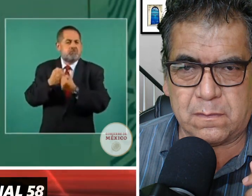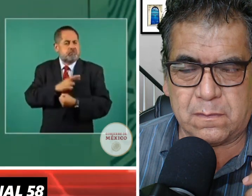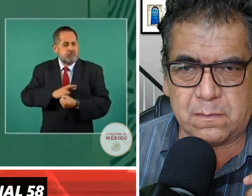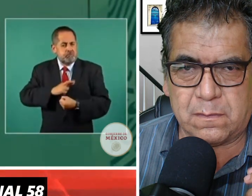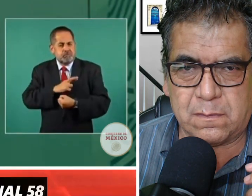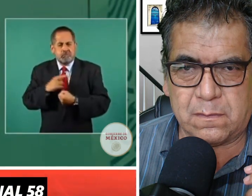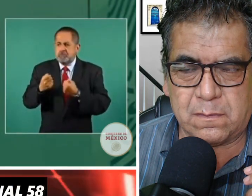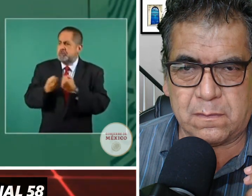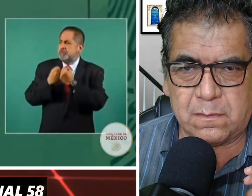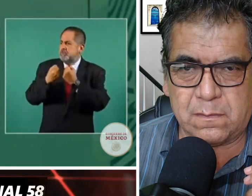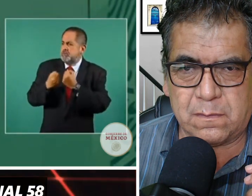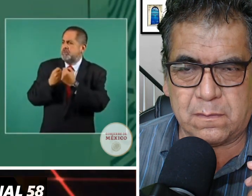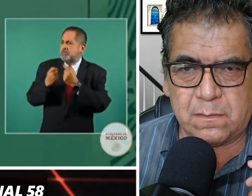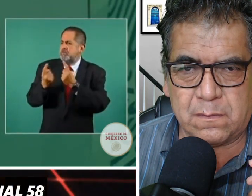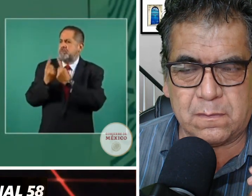en cargos